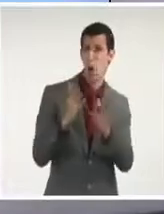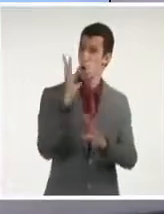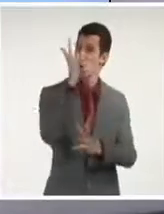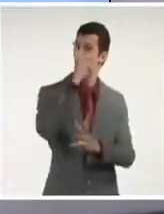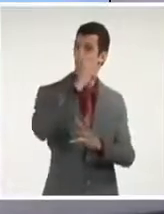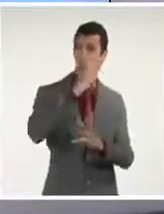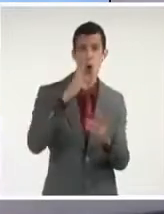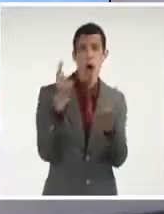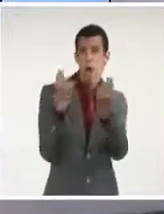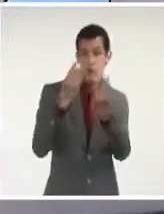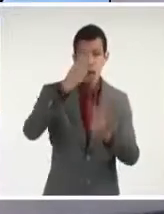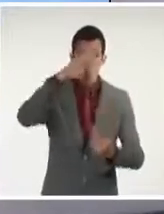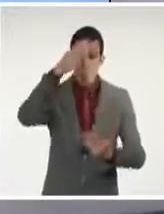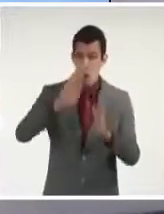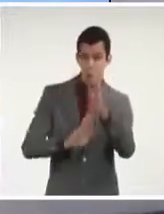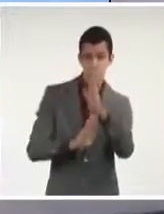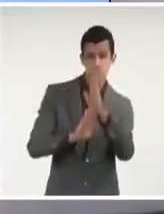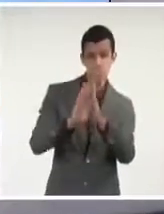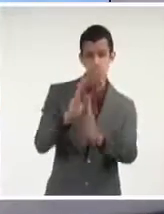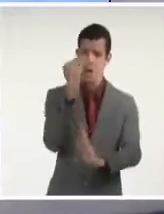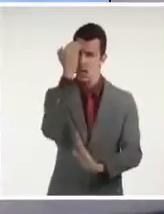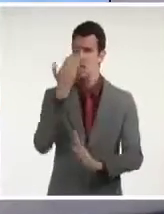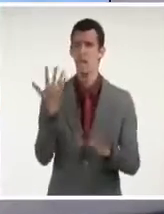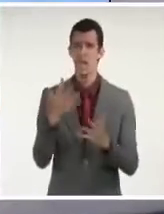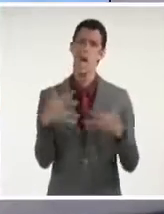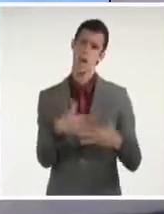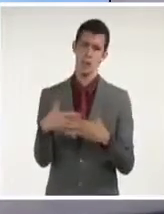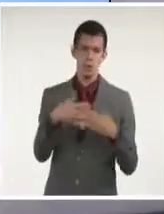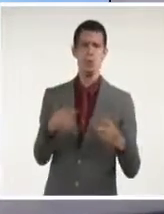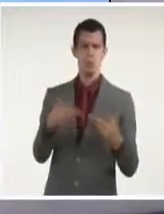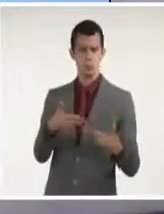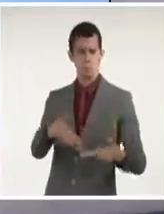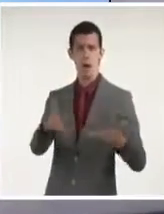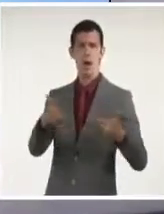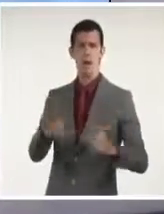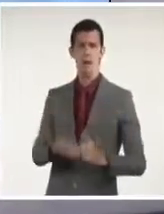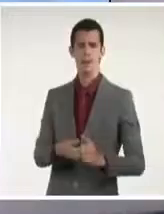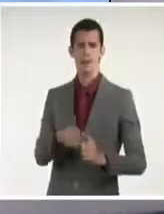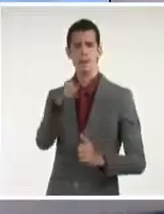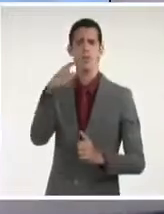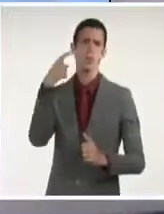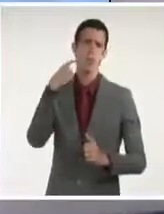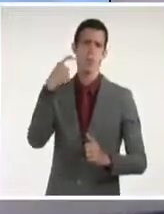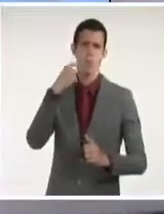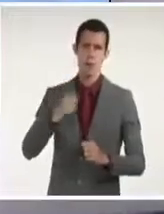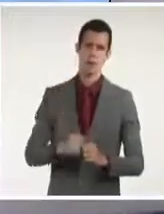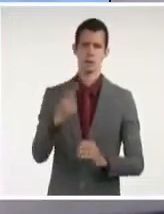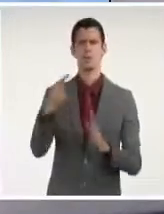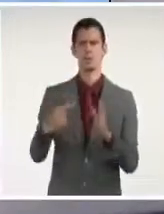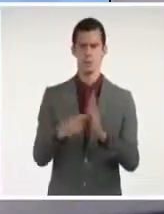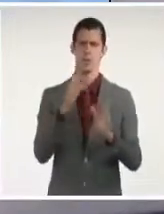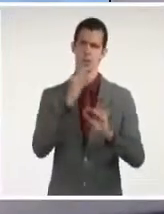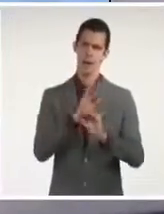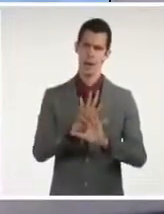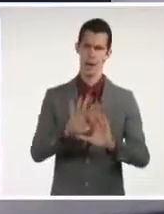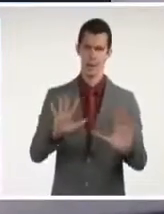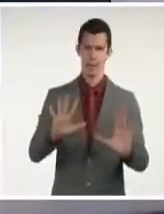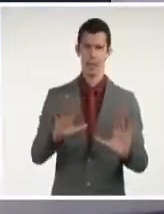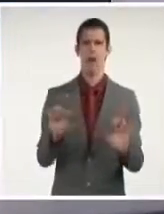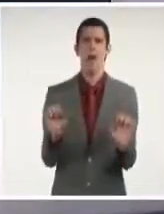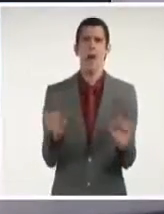Lo que hay que cambiar en Cuba ha de ser urgencias nuestras, rollos nuestros, que no se van a resolver con el regreso del